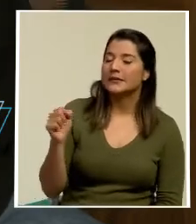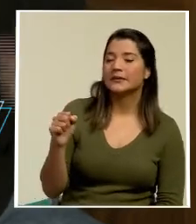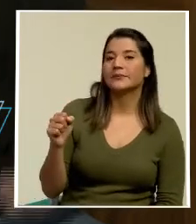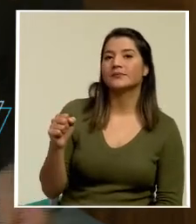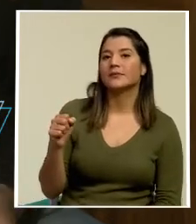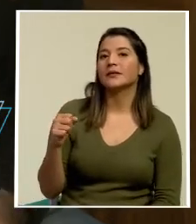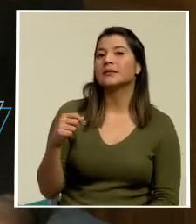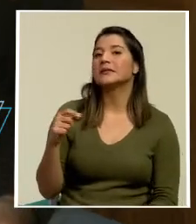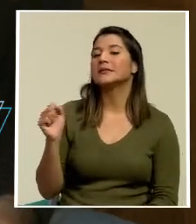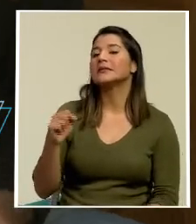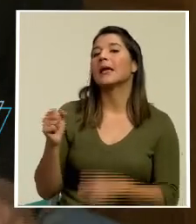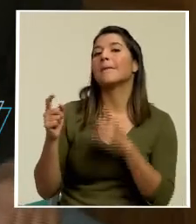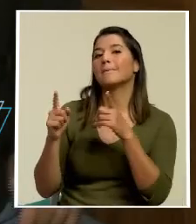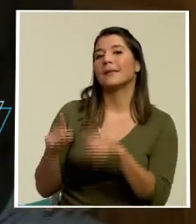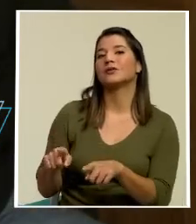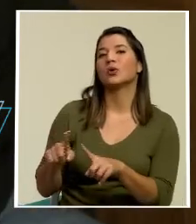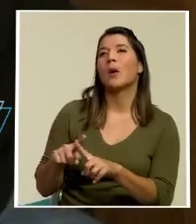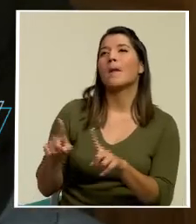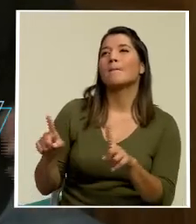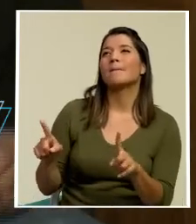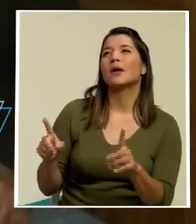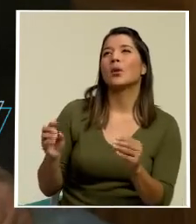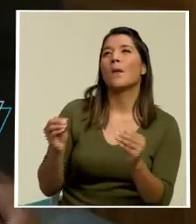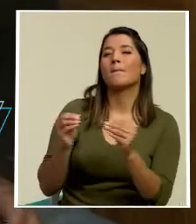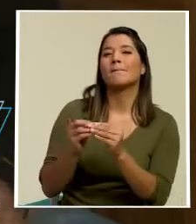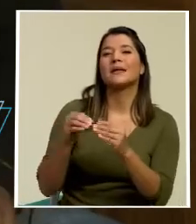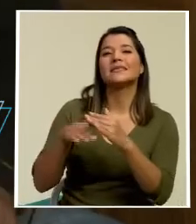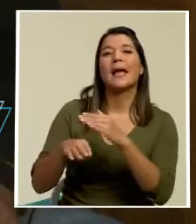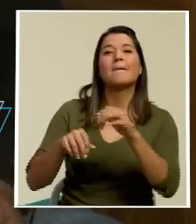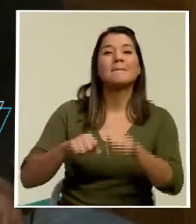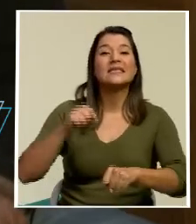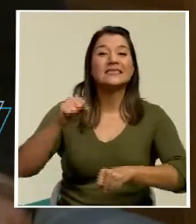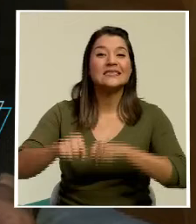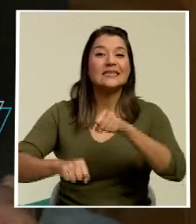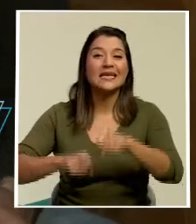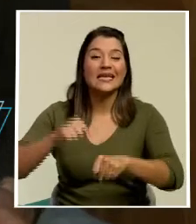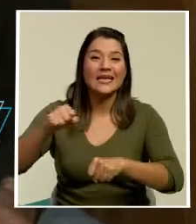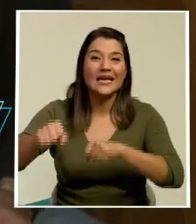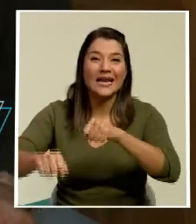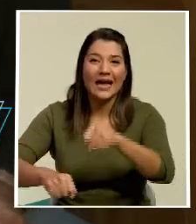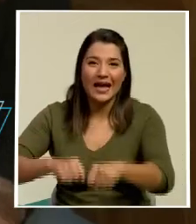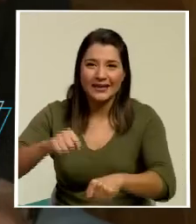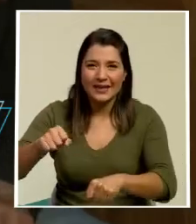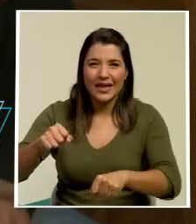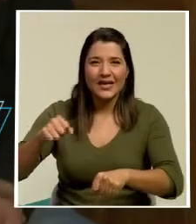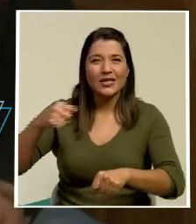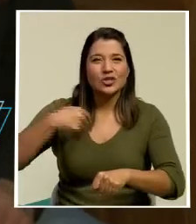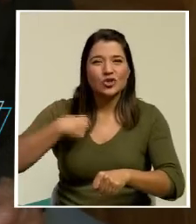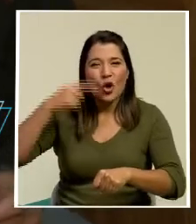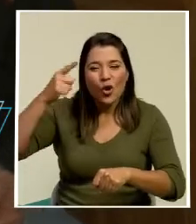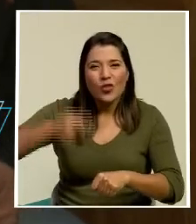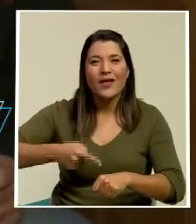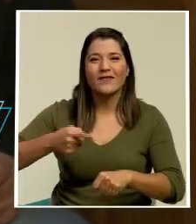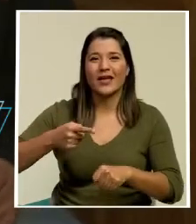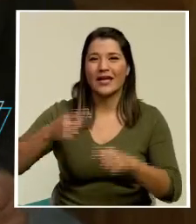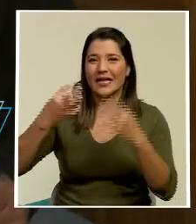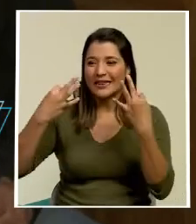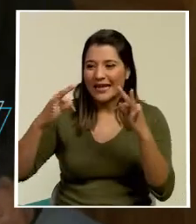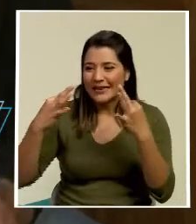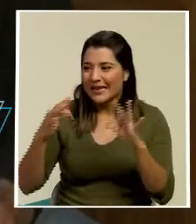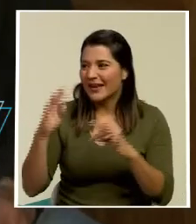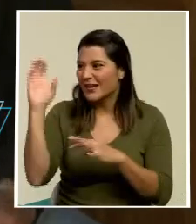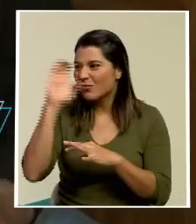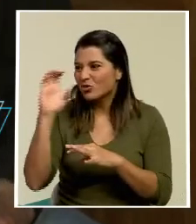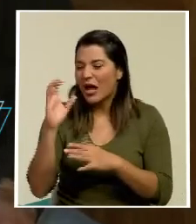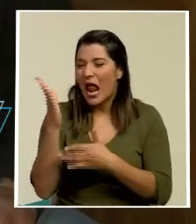Sí me ha pasado, pero sobre todo en la bicicleta. Tengo que inventarme un método que pueda ir grabándome.